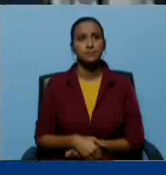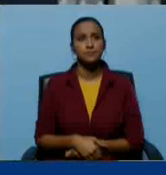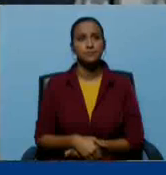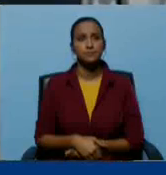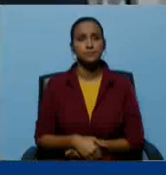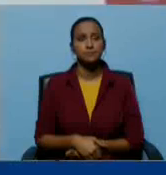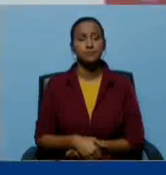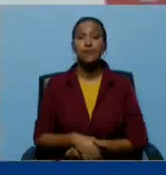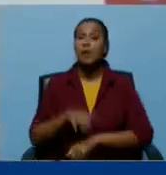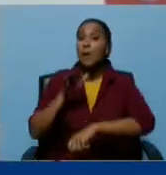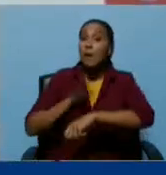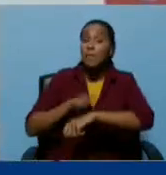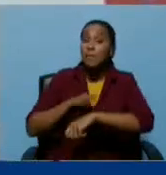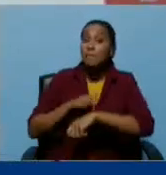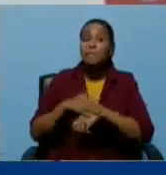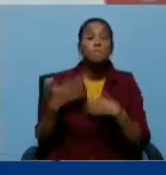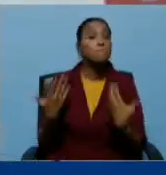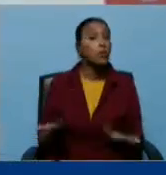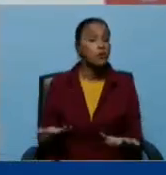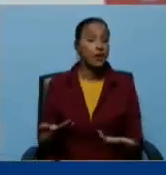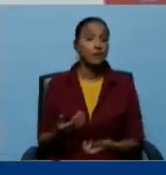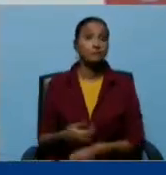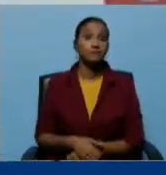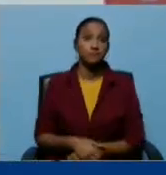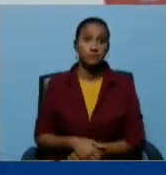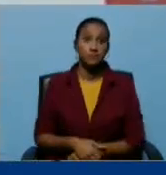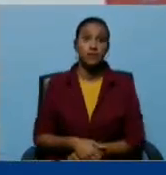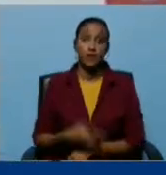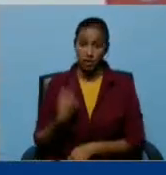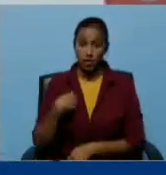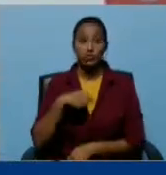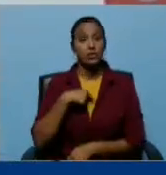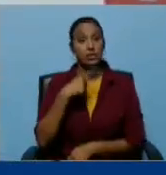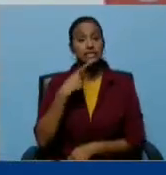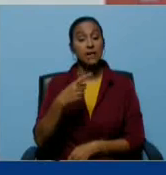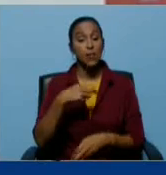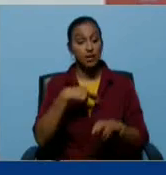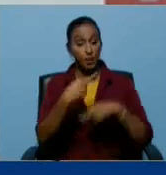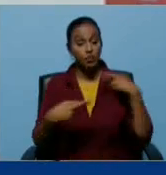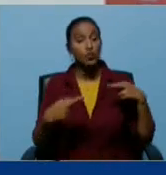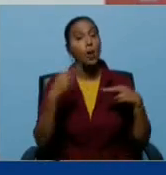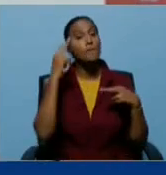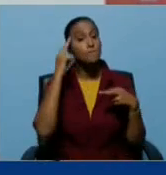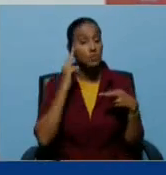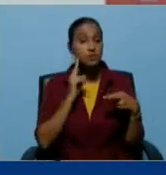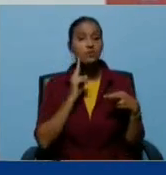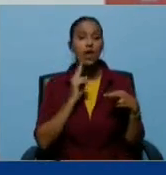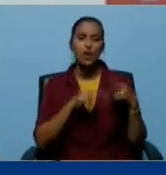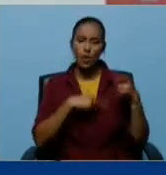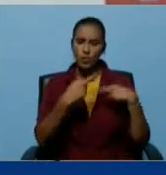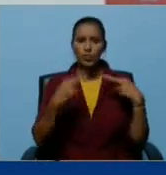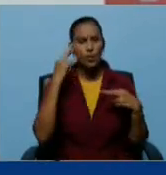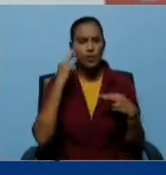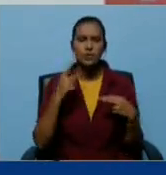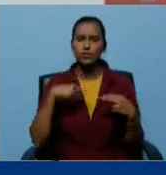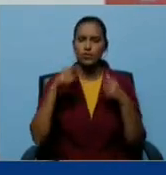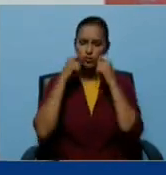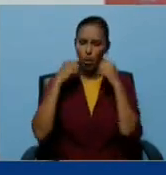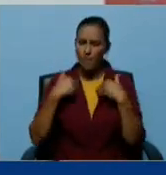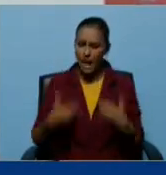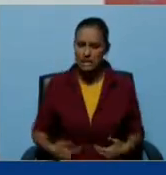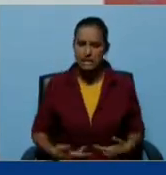Porque así como decimos, la Revolución Bolivariana es una revolución humanista,